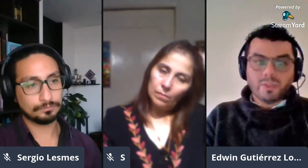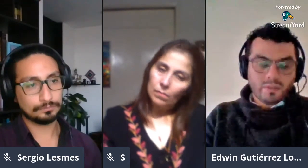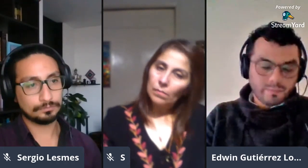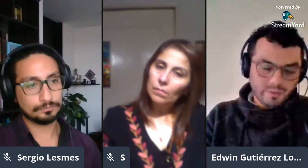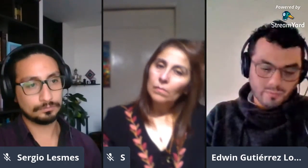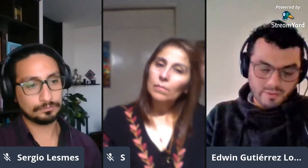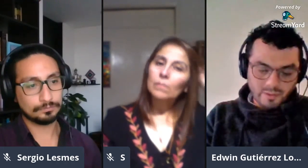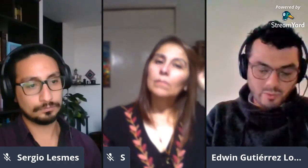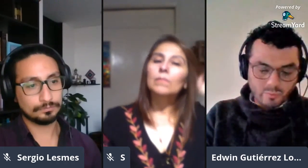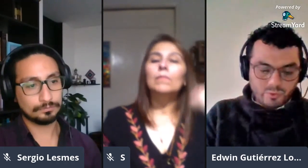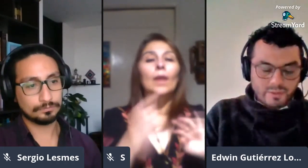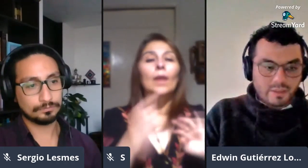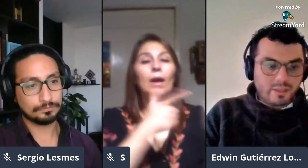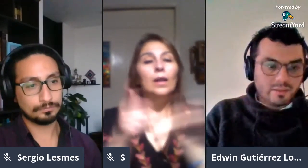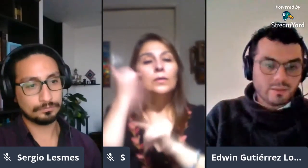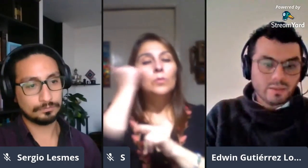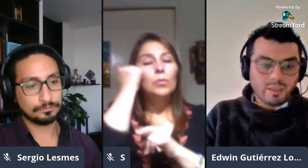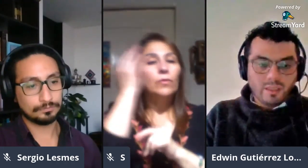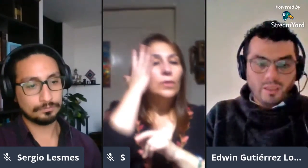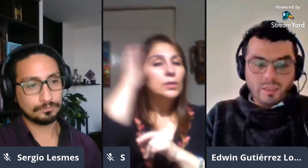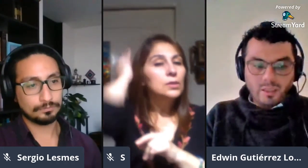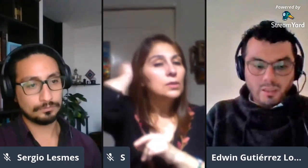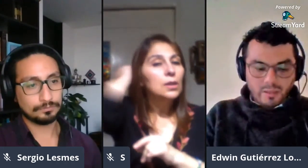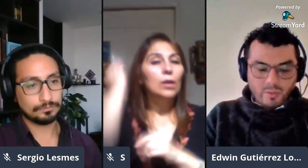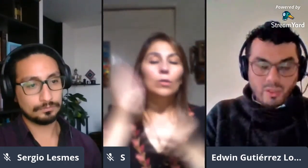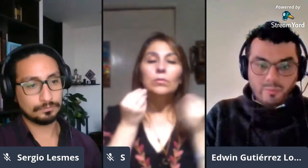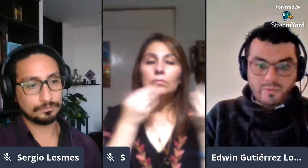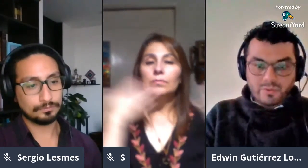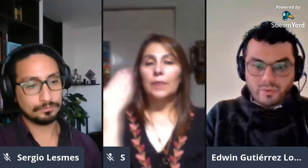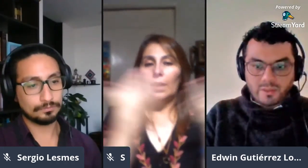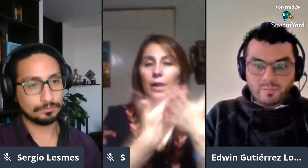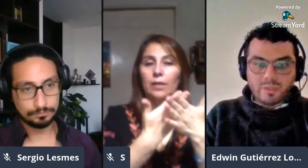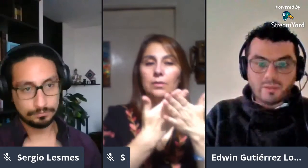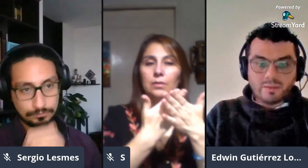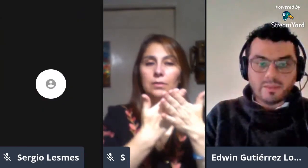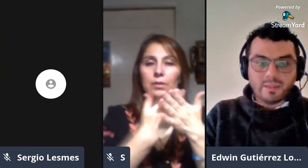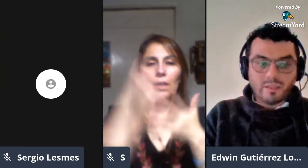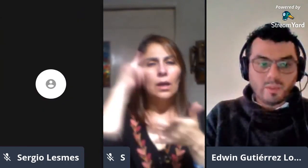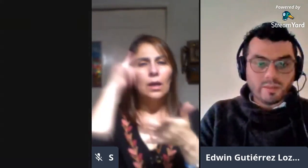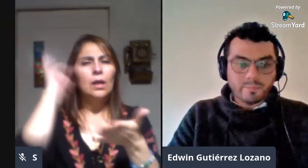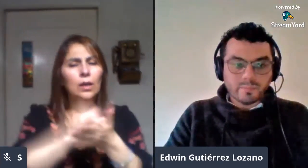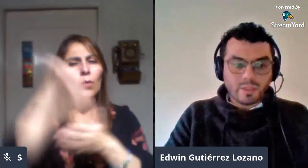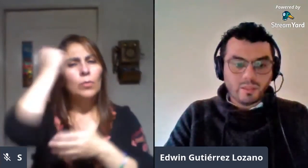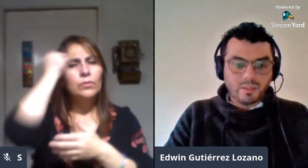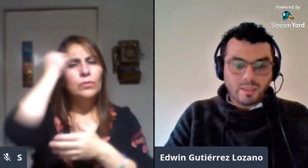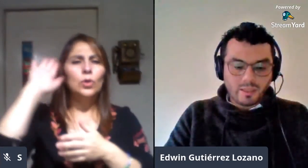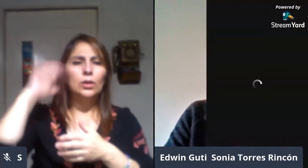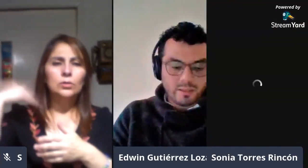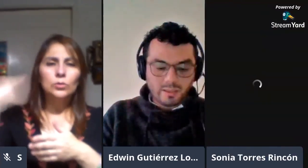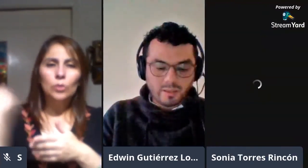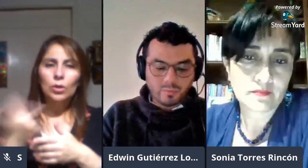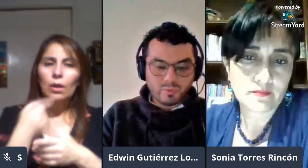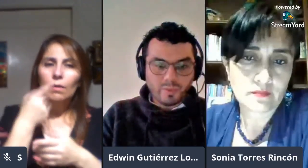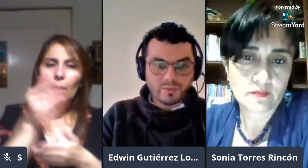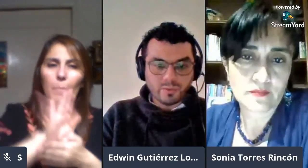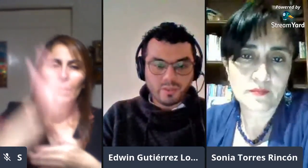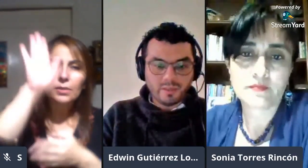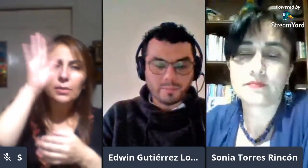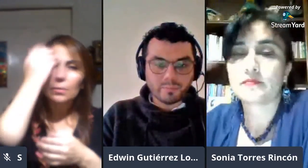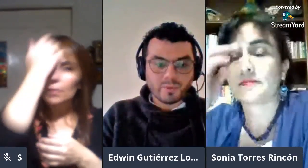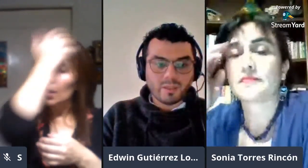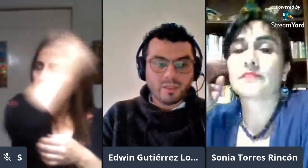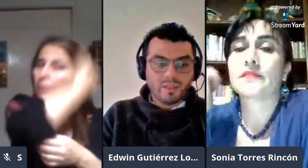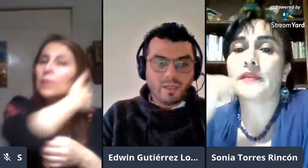Listo, profe Sergio, muchas gracias. Creo que la profe Sonia también desea hablar, y ya le daríamos